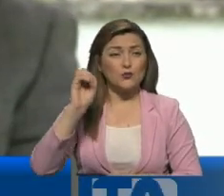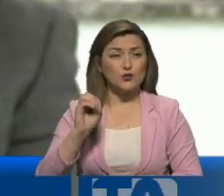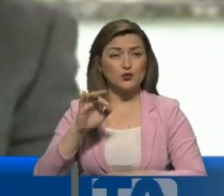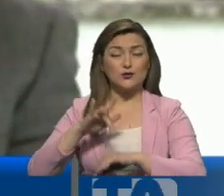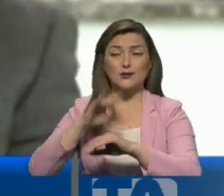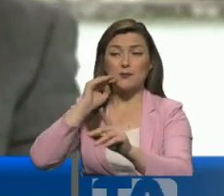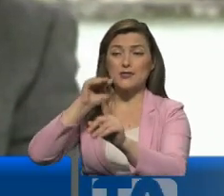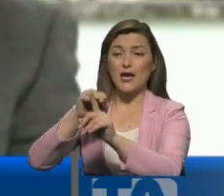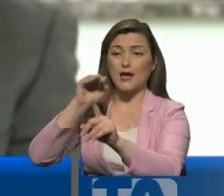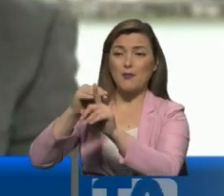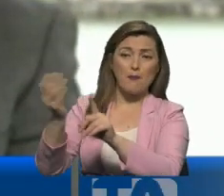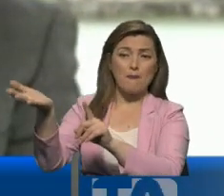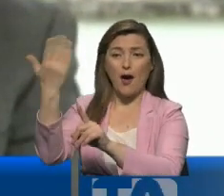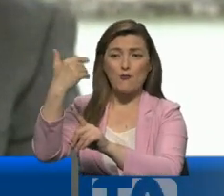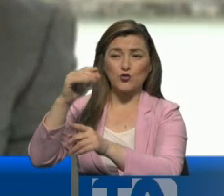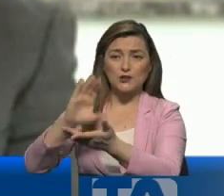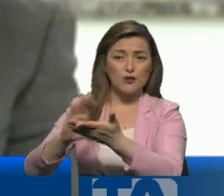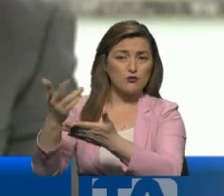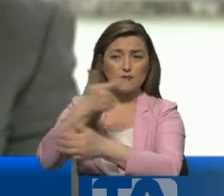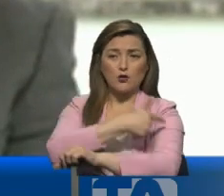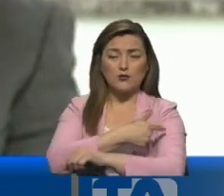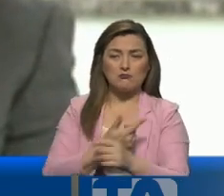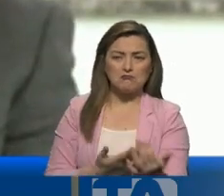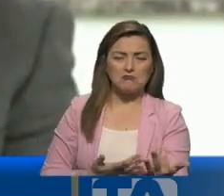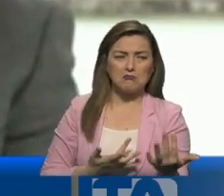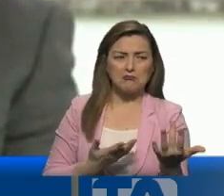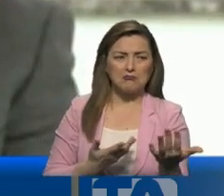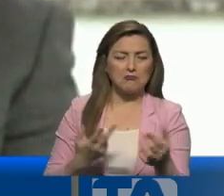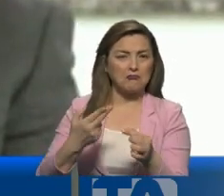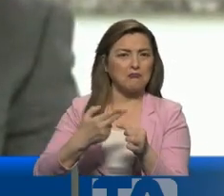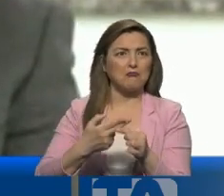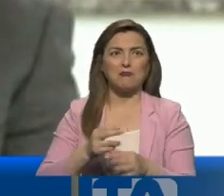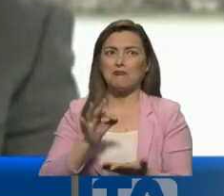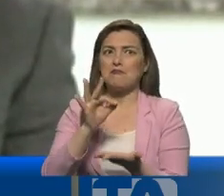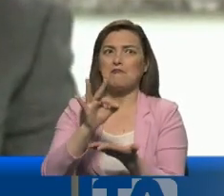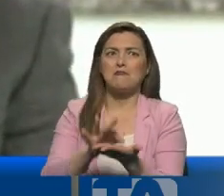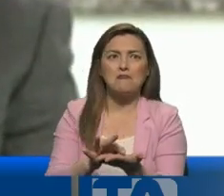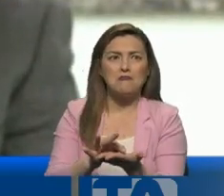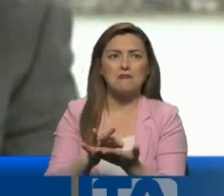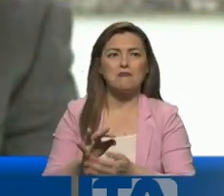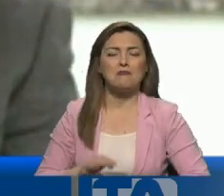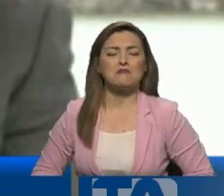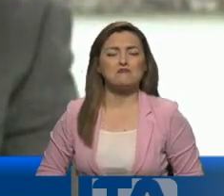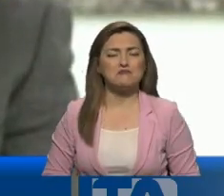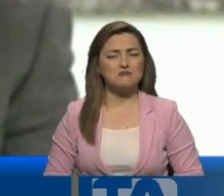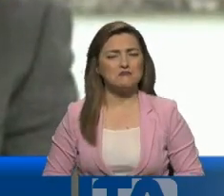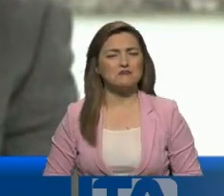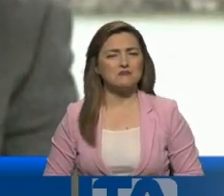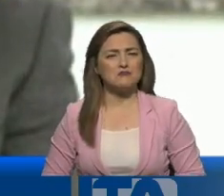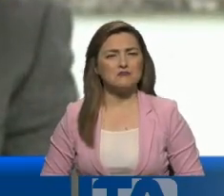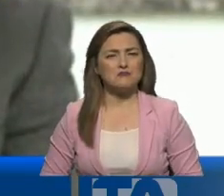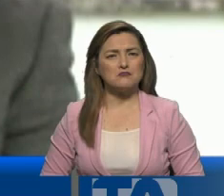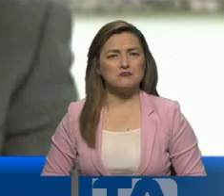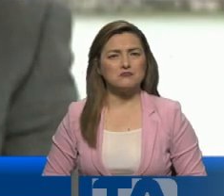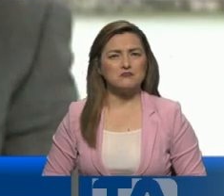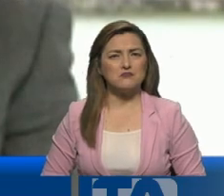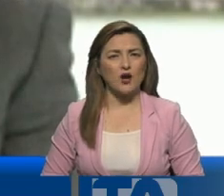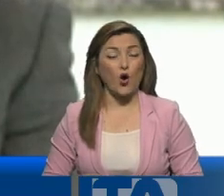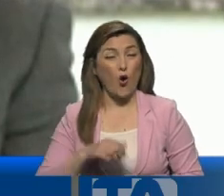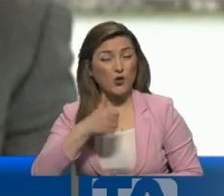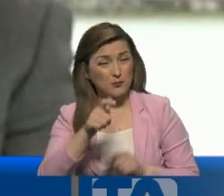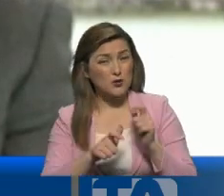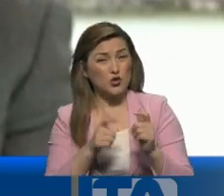de las personas que son llamadas no asisten a la vacunación, con lo cual realmente privan a mucha